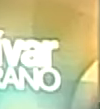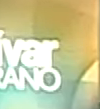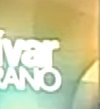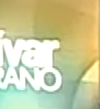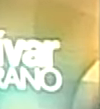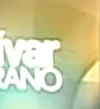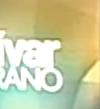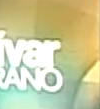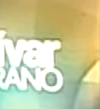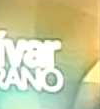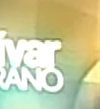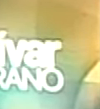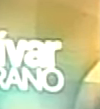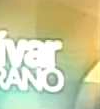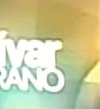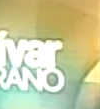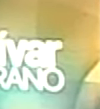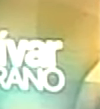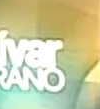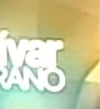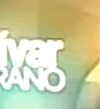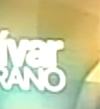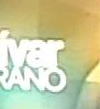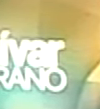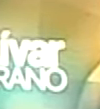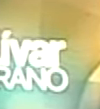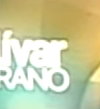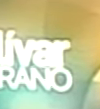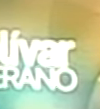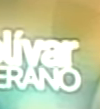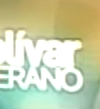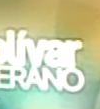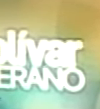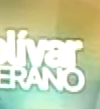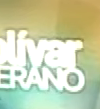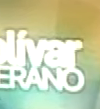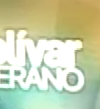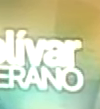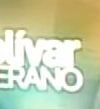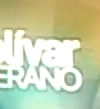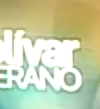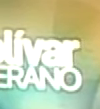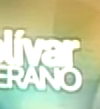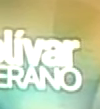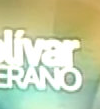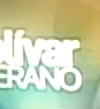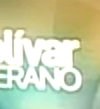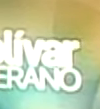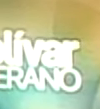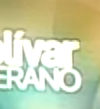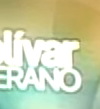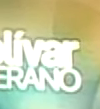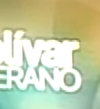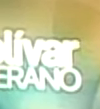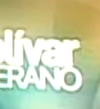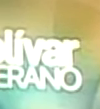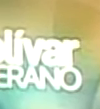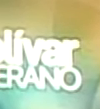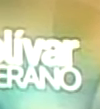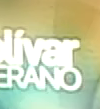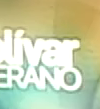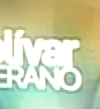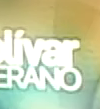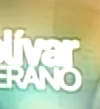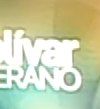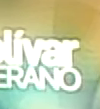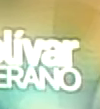quiero hacer algunos anuncios atención hogares de la patria atención estamos hoy lunes empezando la segunda semana del